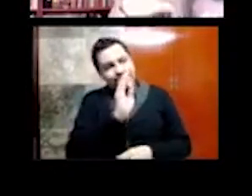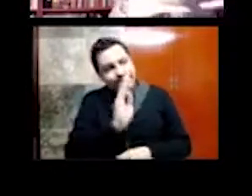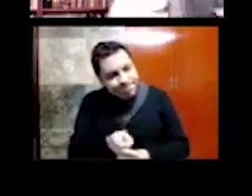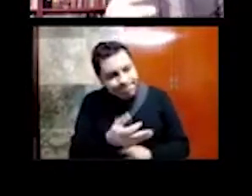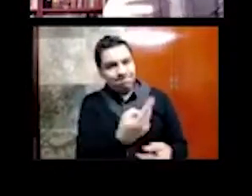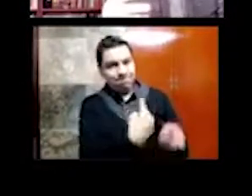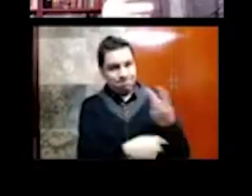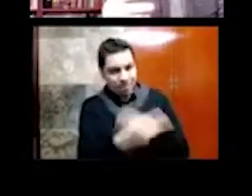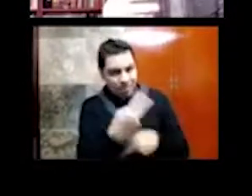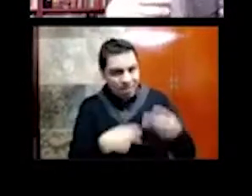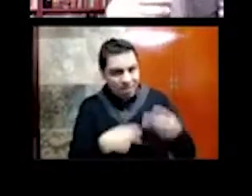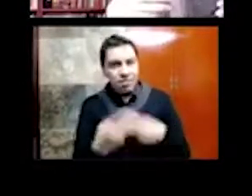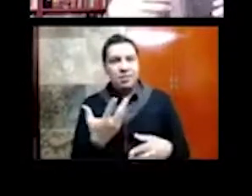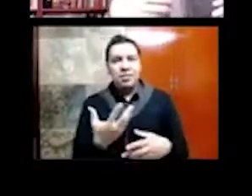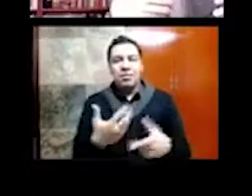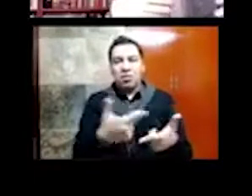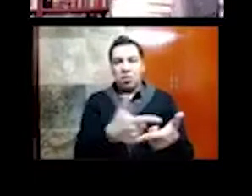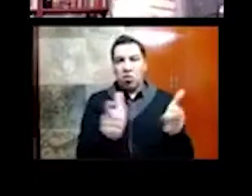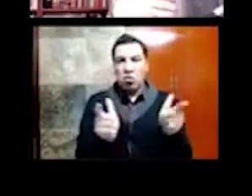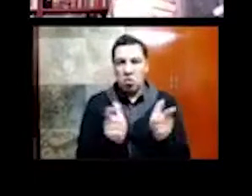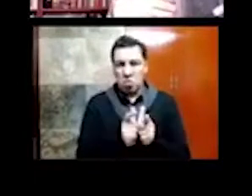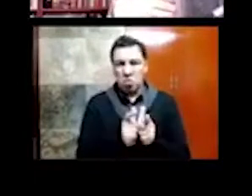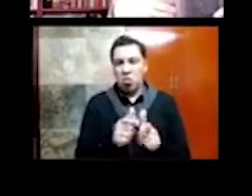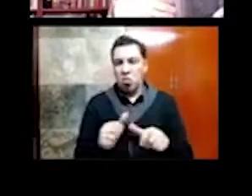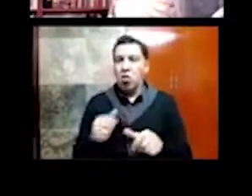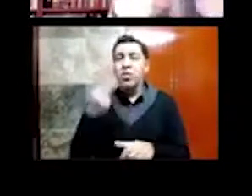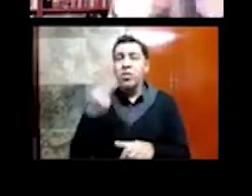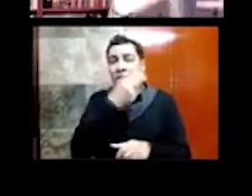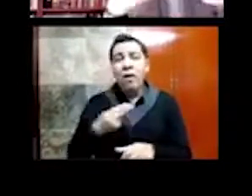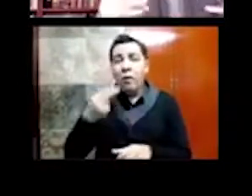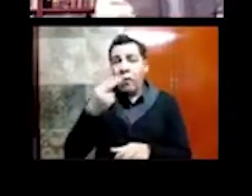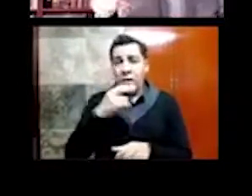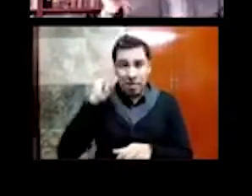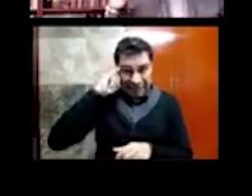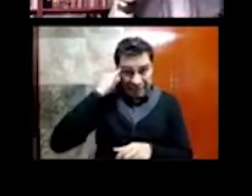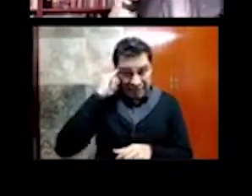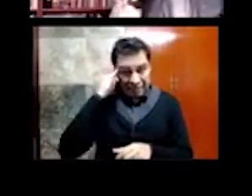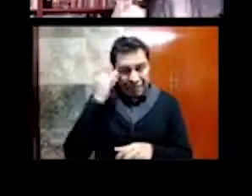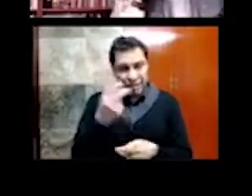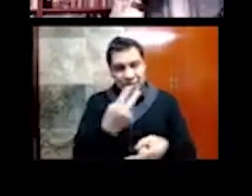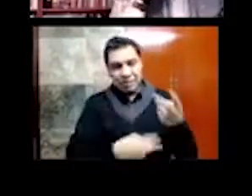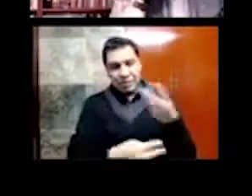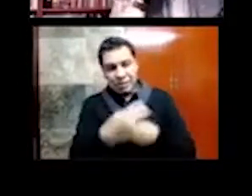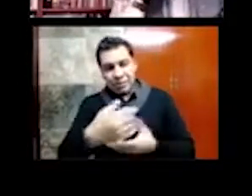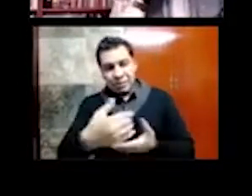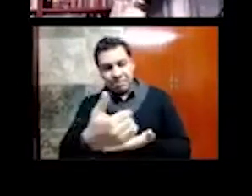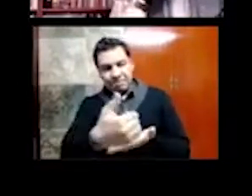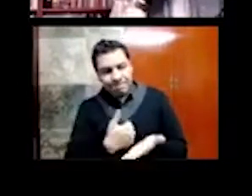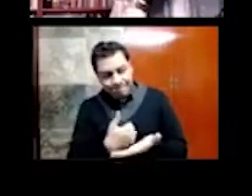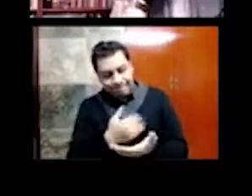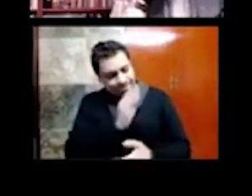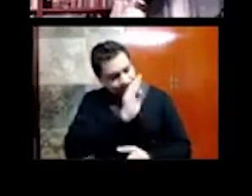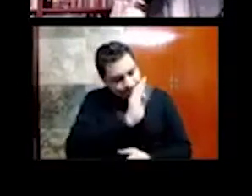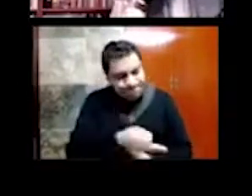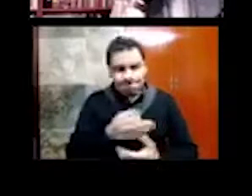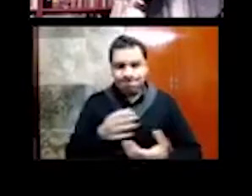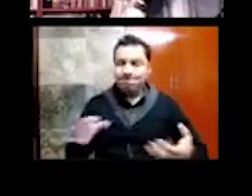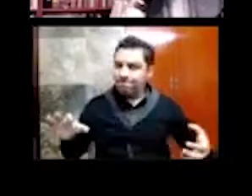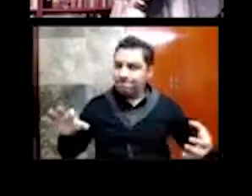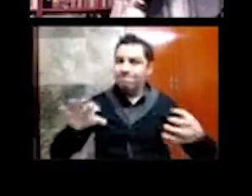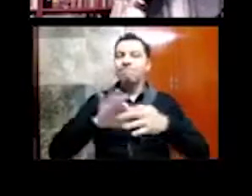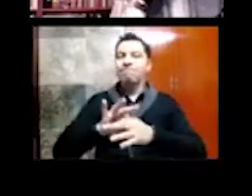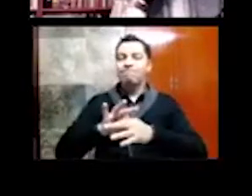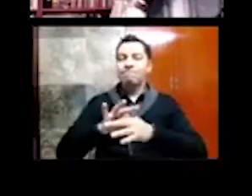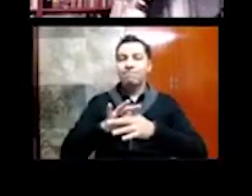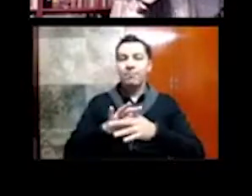produjeron rivalidades que, insertas en la historia, nos ayudan a mejor comprender